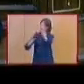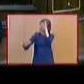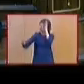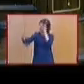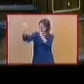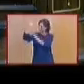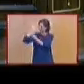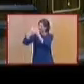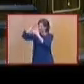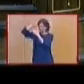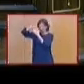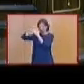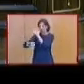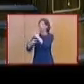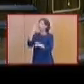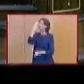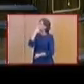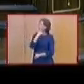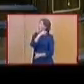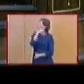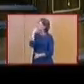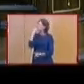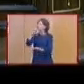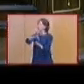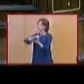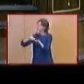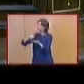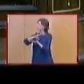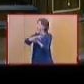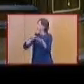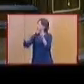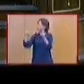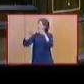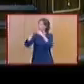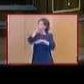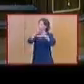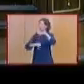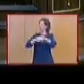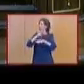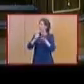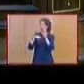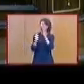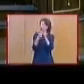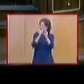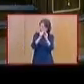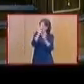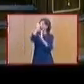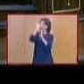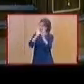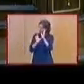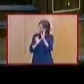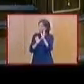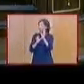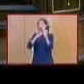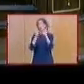ha adquirido compromiso con los temas que eran de legislatura, del desarrollo legislativo que está aquí, de estatuto, de ley de aguas, de